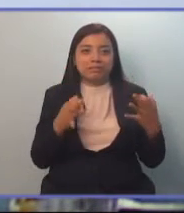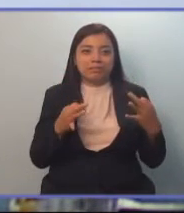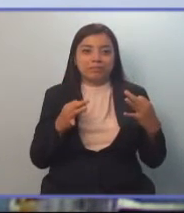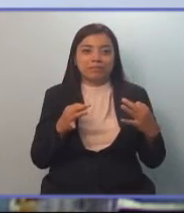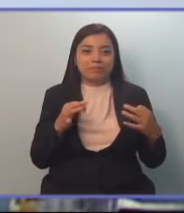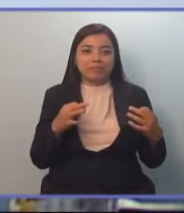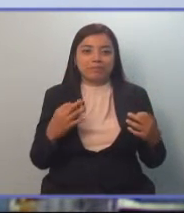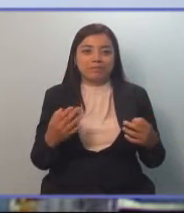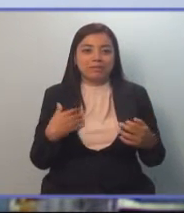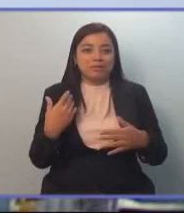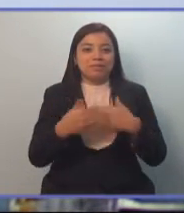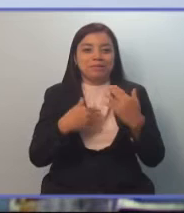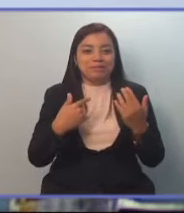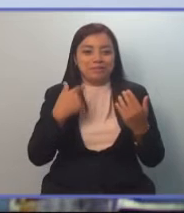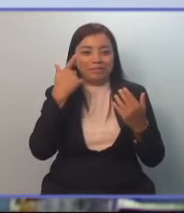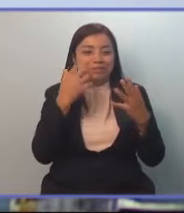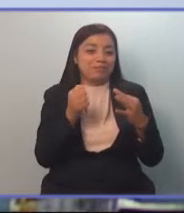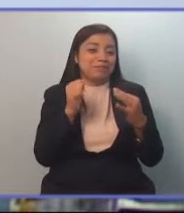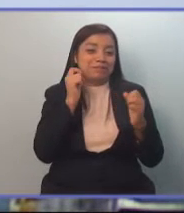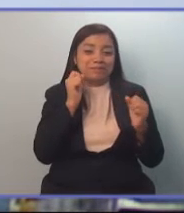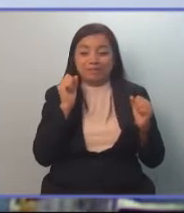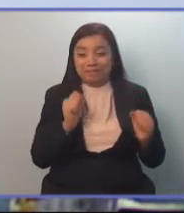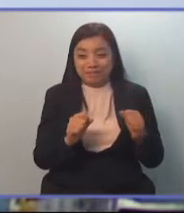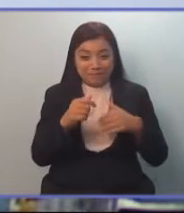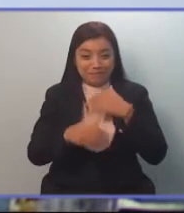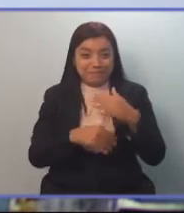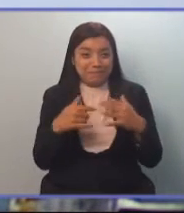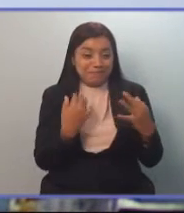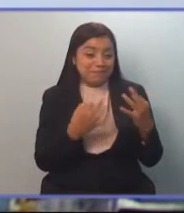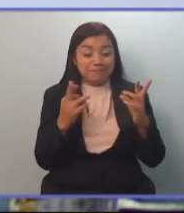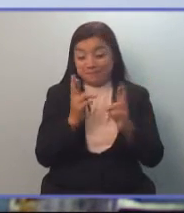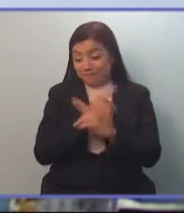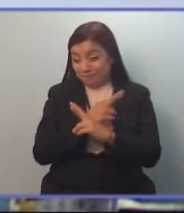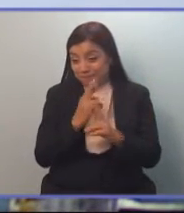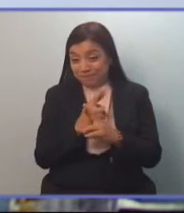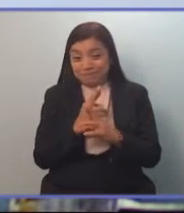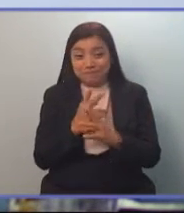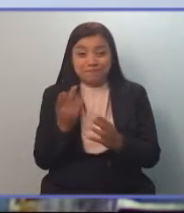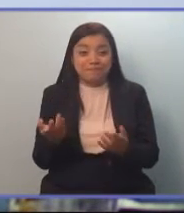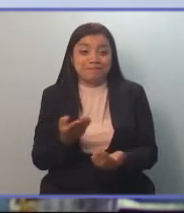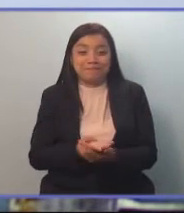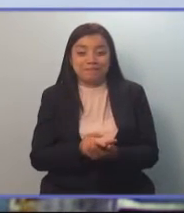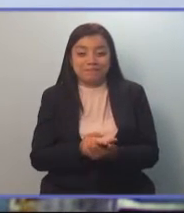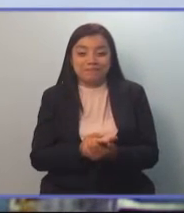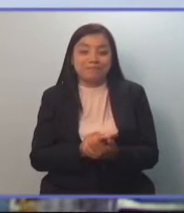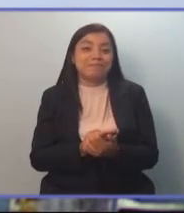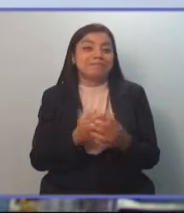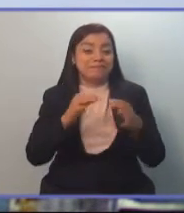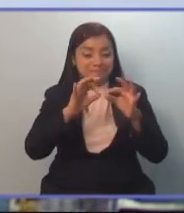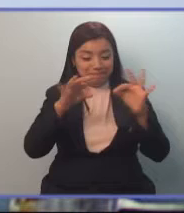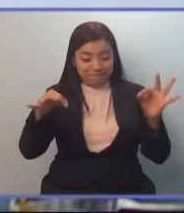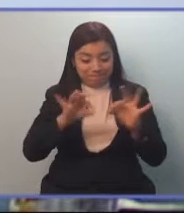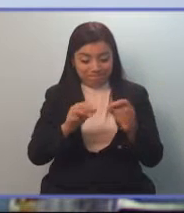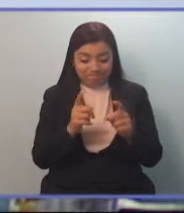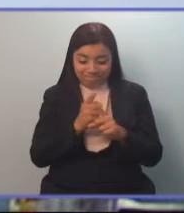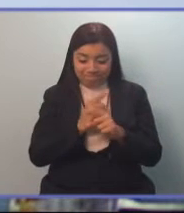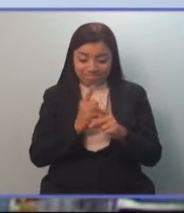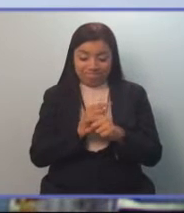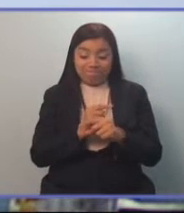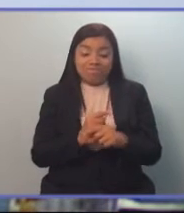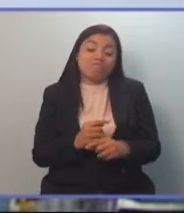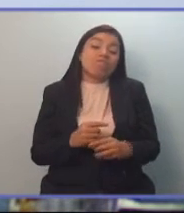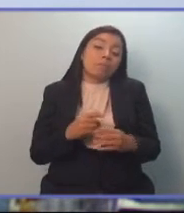legislativo antes mencionado, con la respectiva modificación planteada para la Comisión al texto del mismo, por lo cual